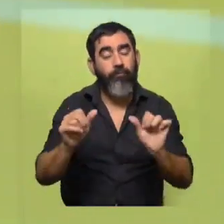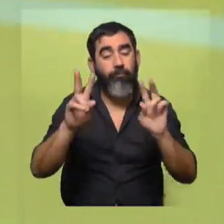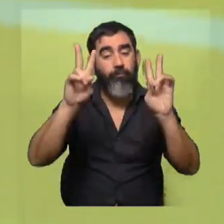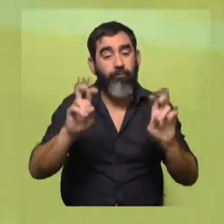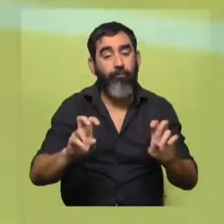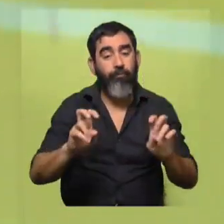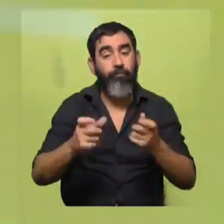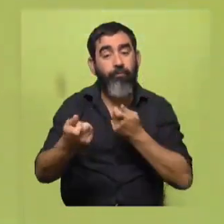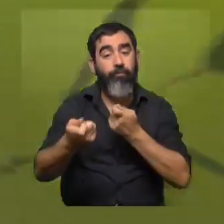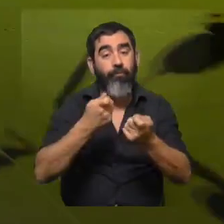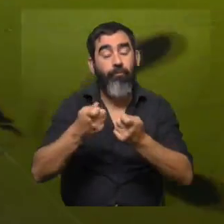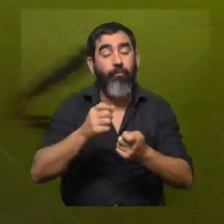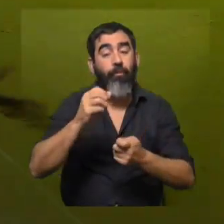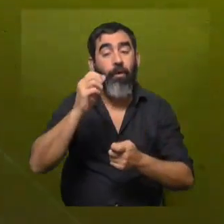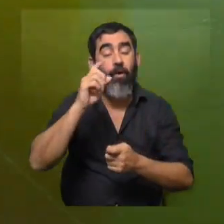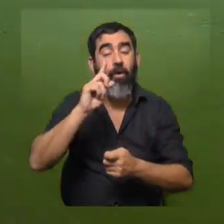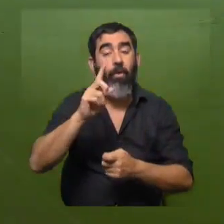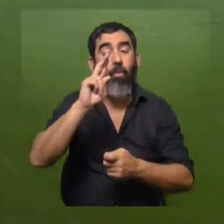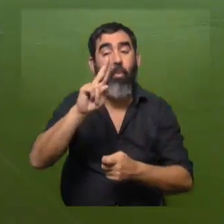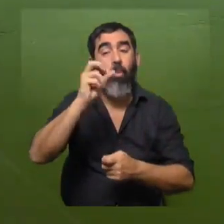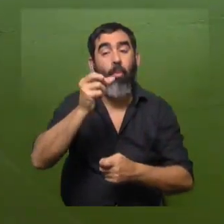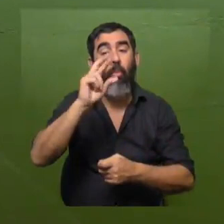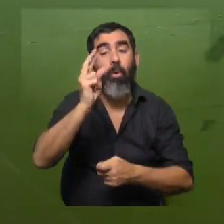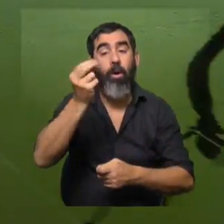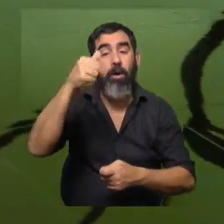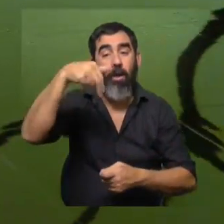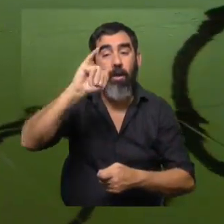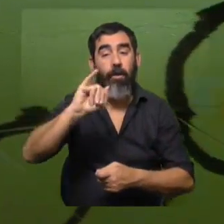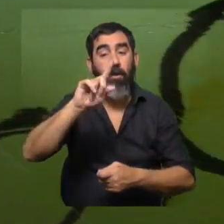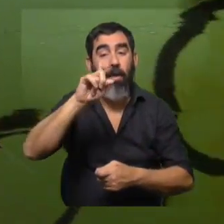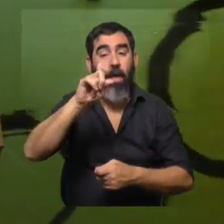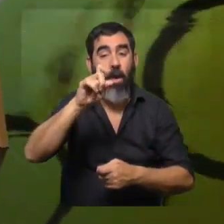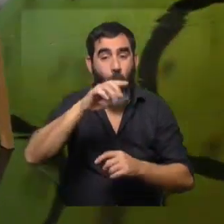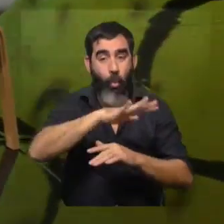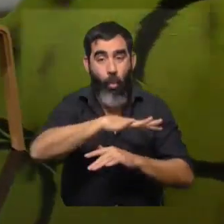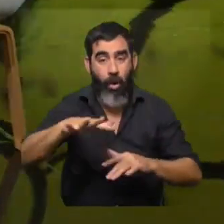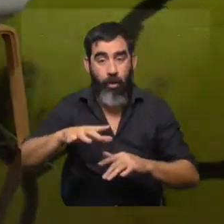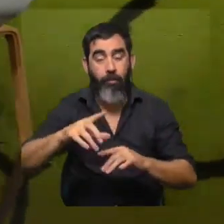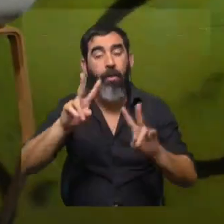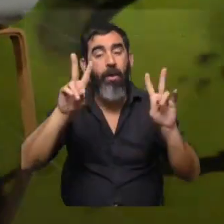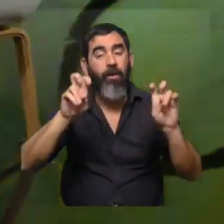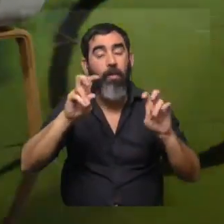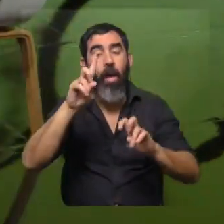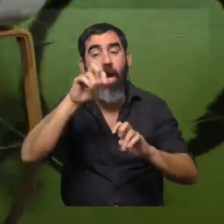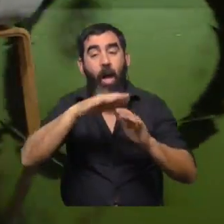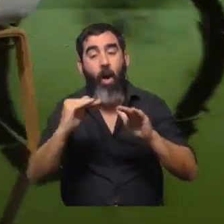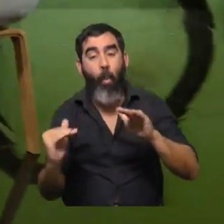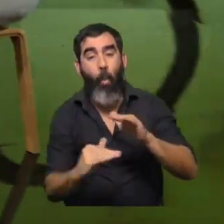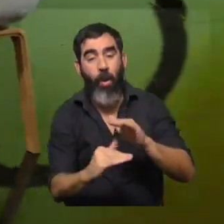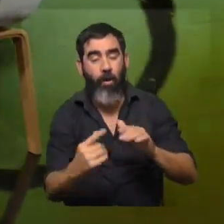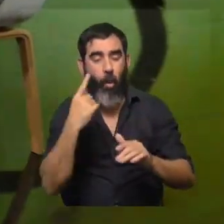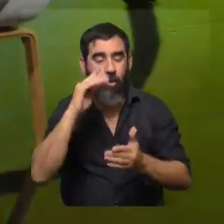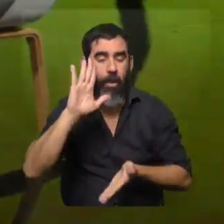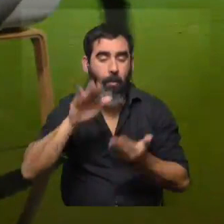este caso, a la gestión del acuífero Guaraní. Vamos a hablar en esta primera parte de la nota de aguas subterráneas Y bueno, el guaraní es obviamente el más conocido